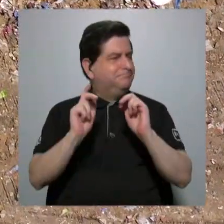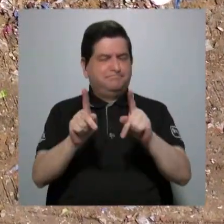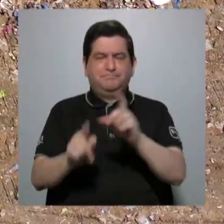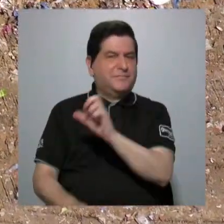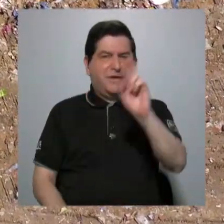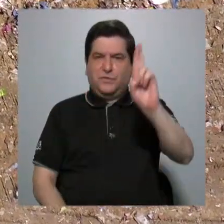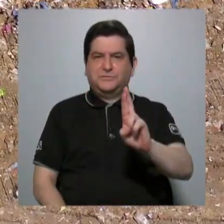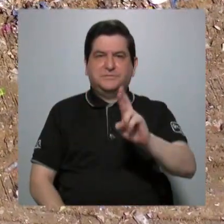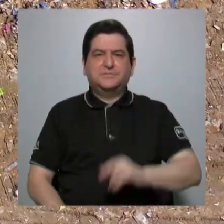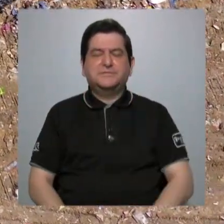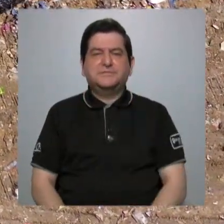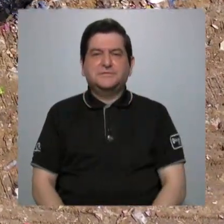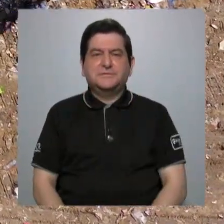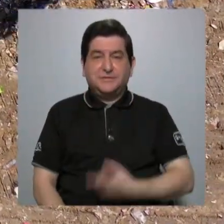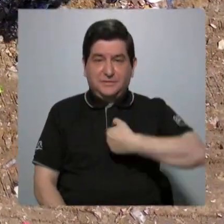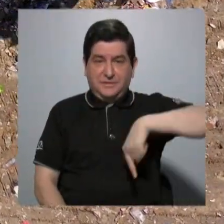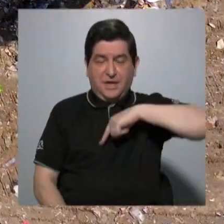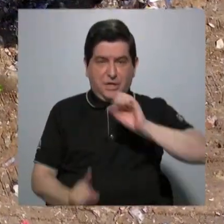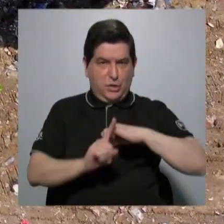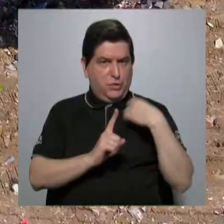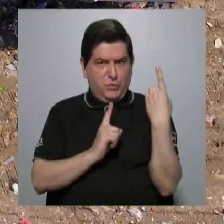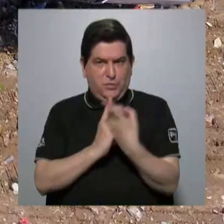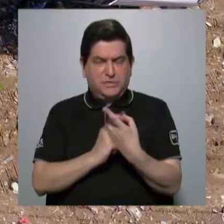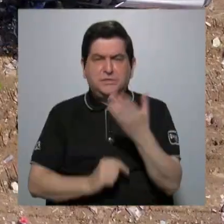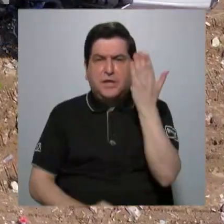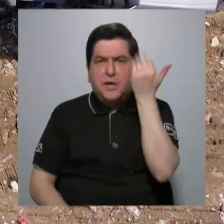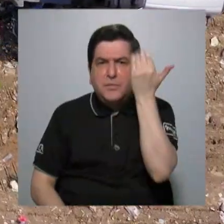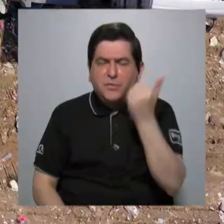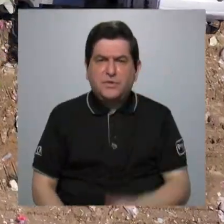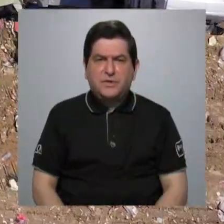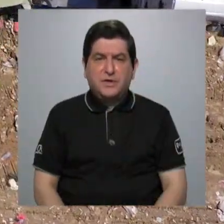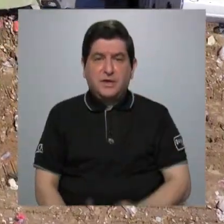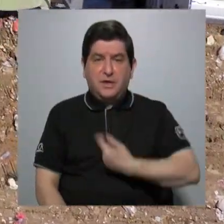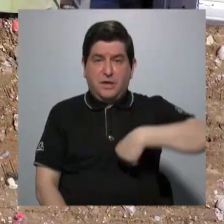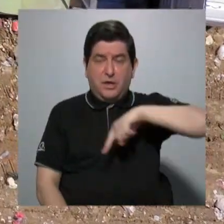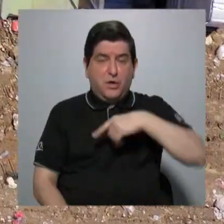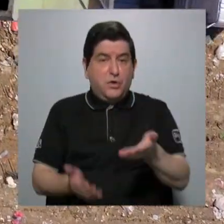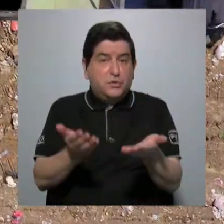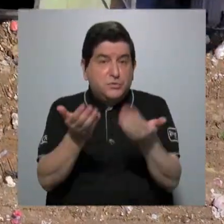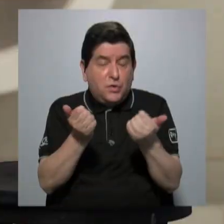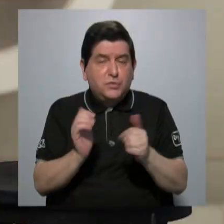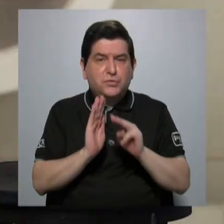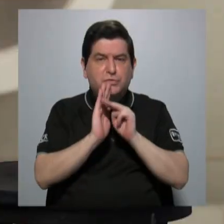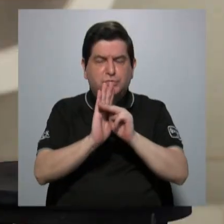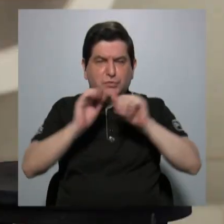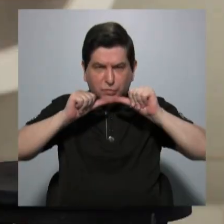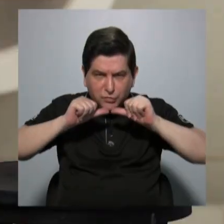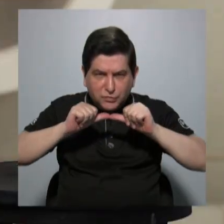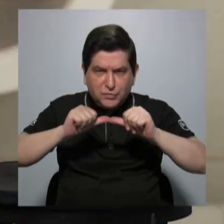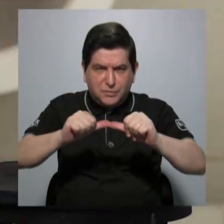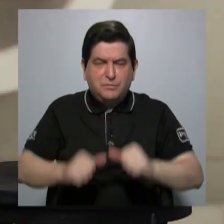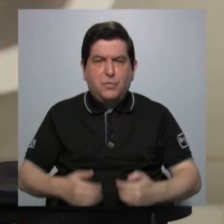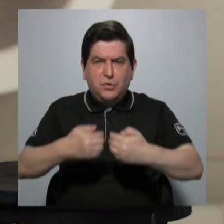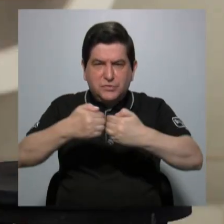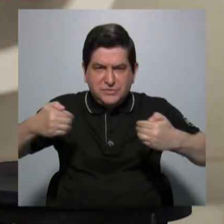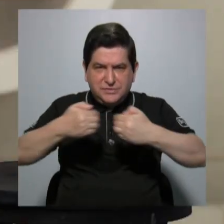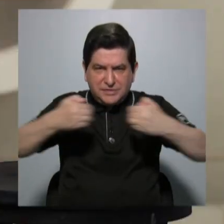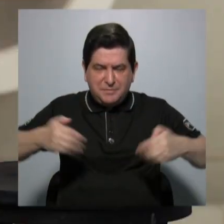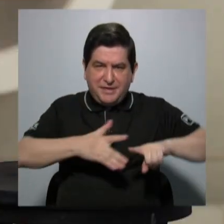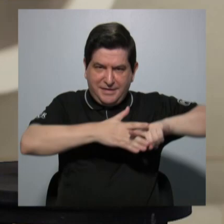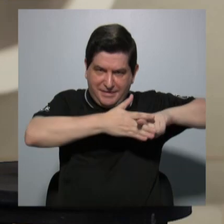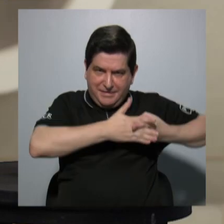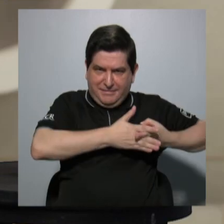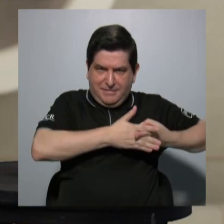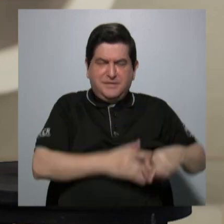viable para Costa Rica, para nuestra sociedad, porque lo que nosotros buscamos, o los modelos sostenibles, es separar en